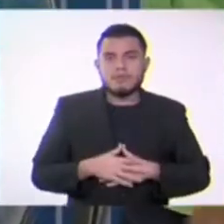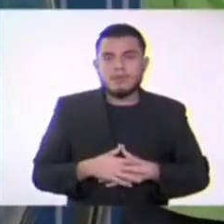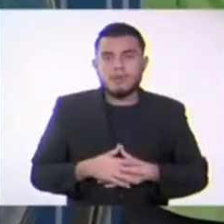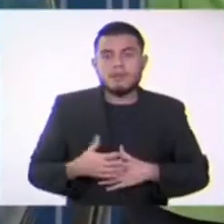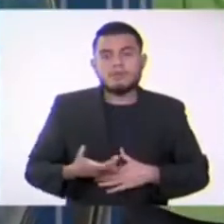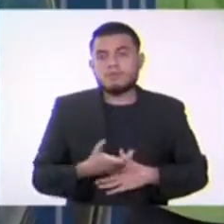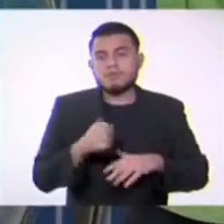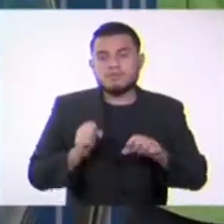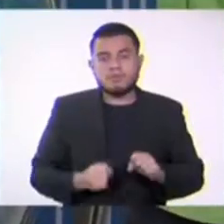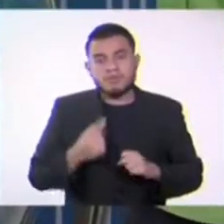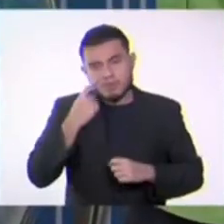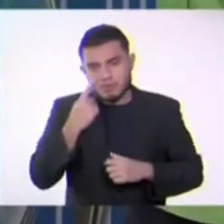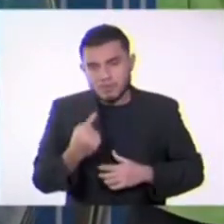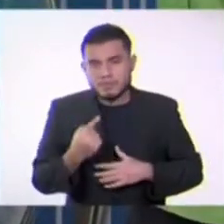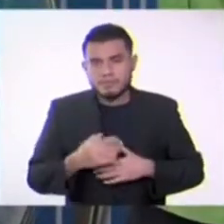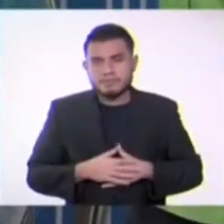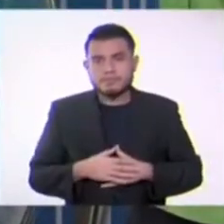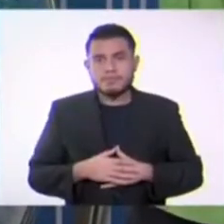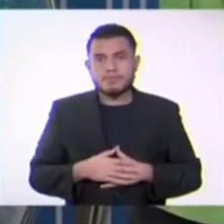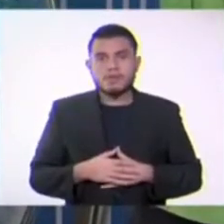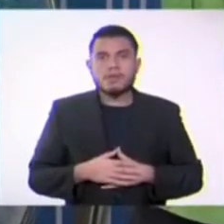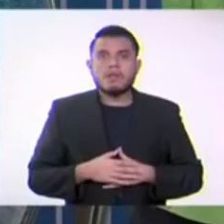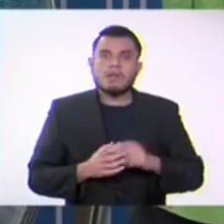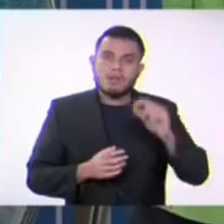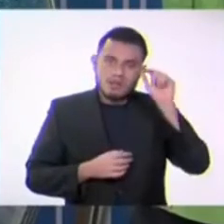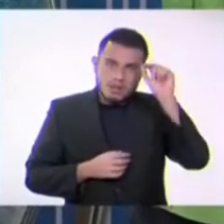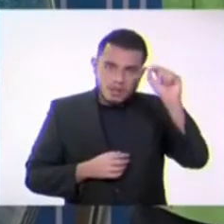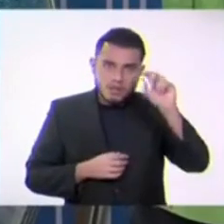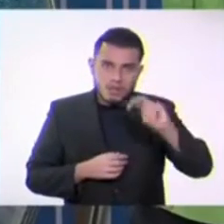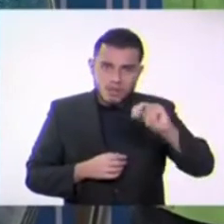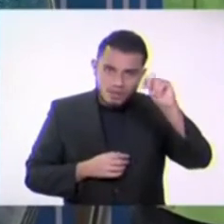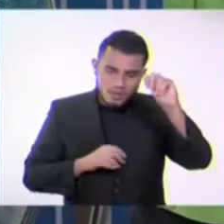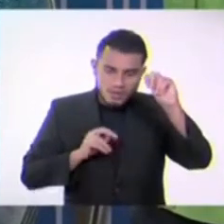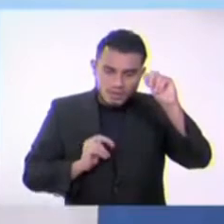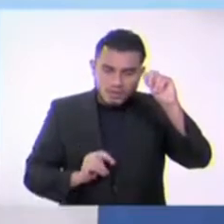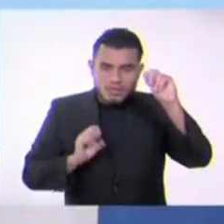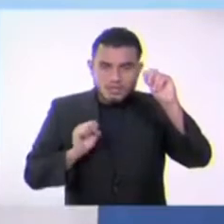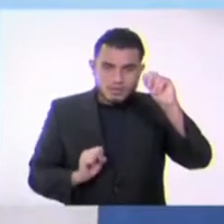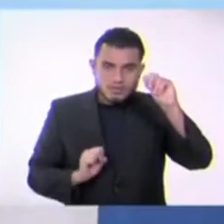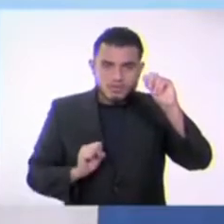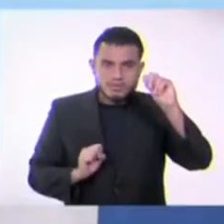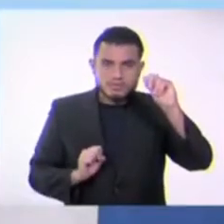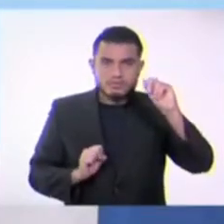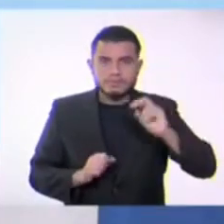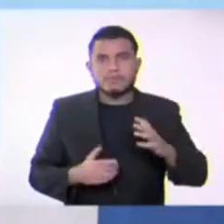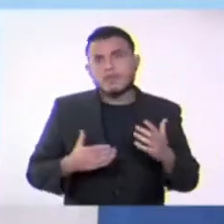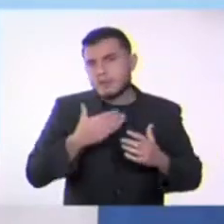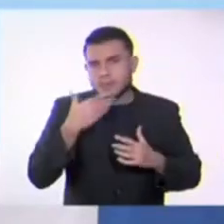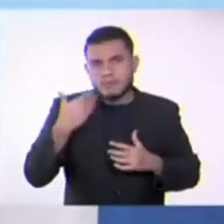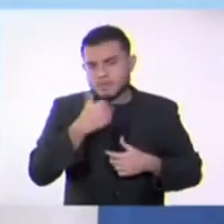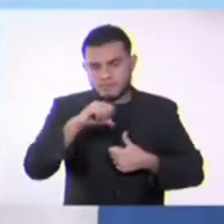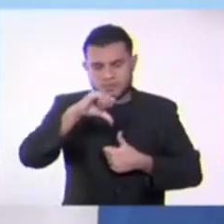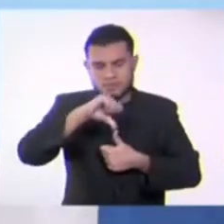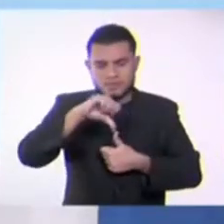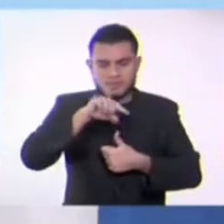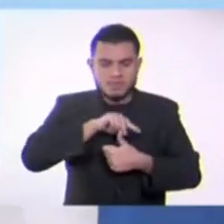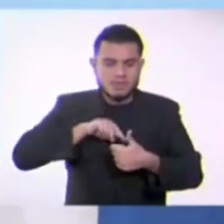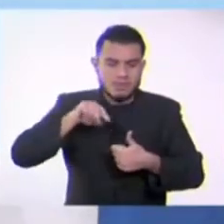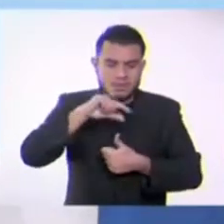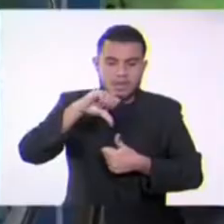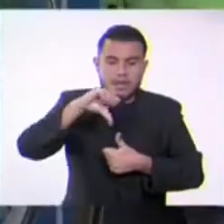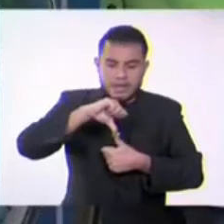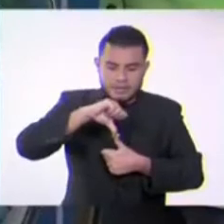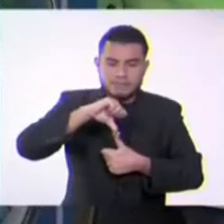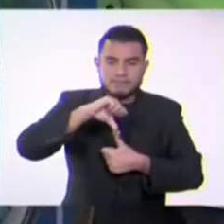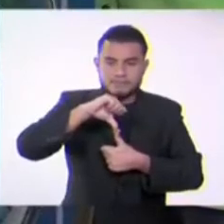notamos el polo norte y el polo sur, pero ¿qué pasó con la parte central, Céntrica, con ¿qué pasó aquí? Centroamérica? Pues en Centroamérica lo que